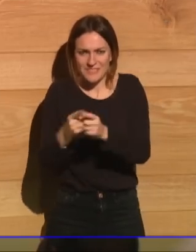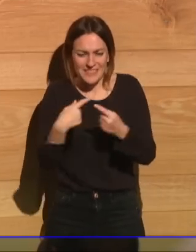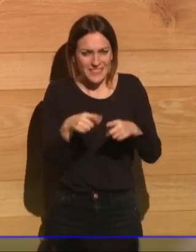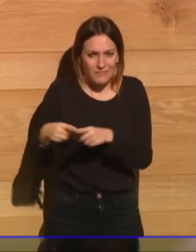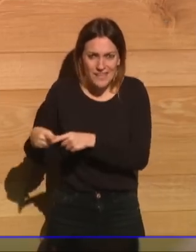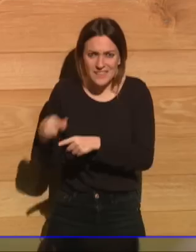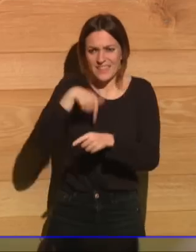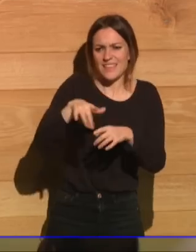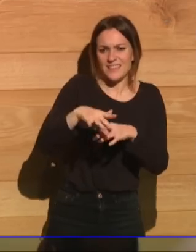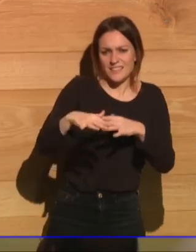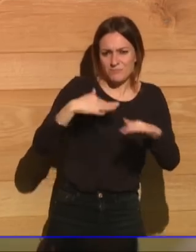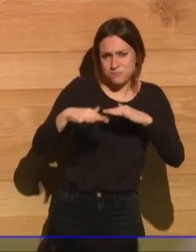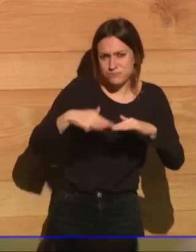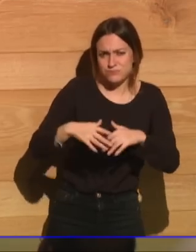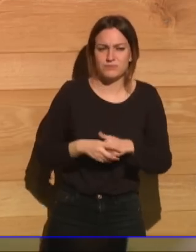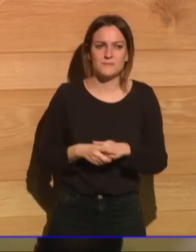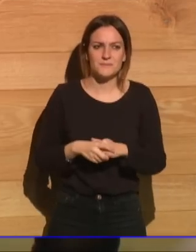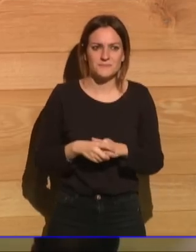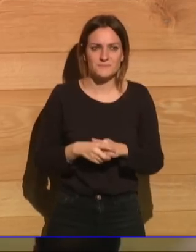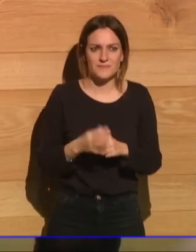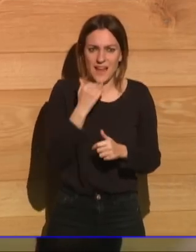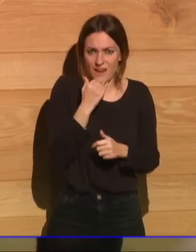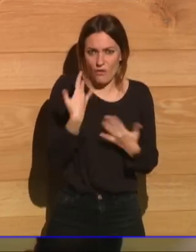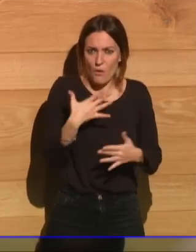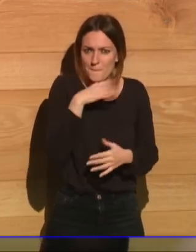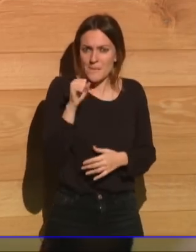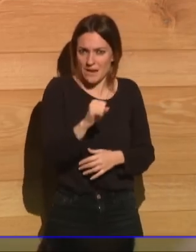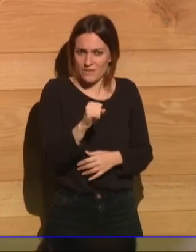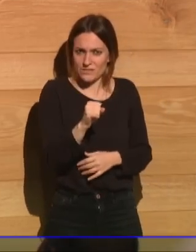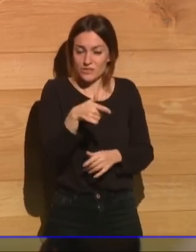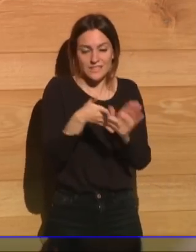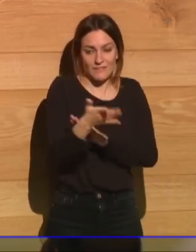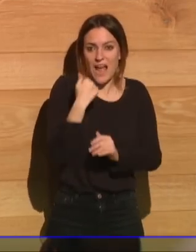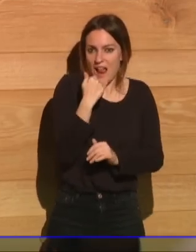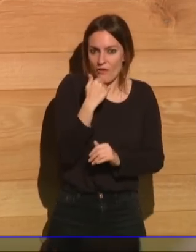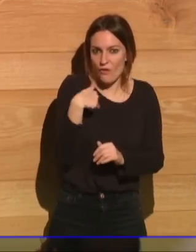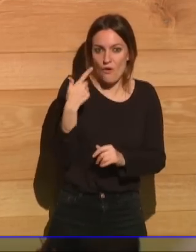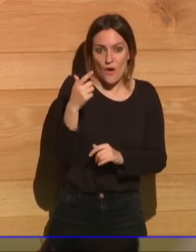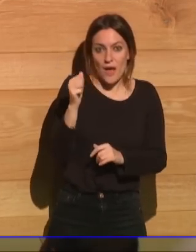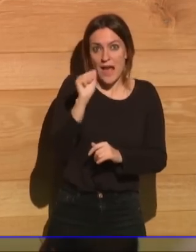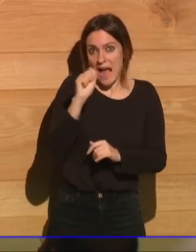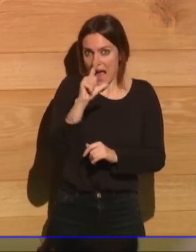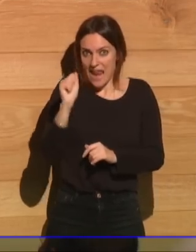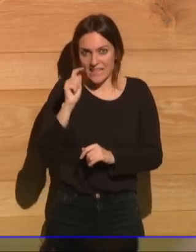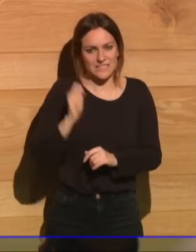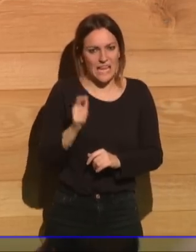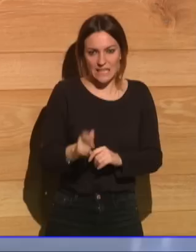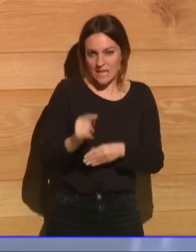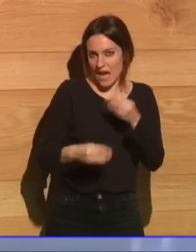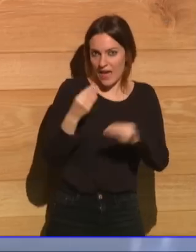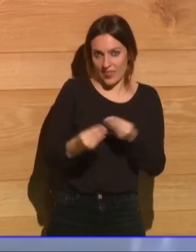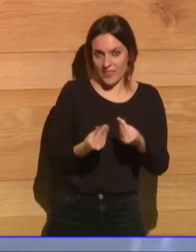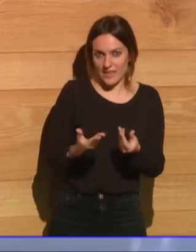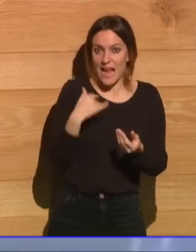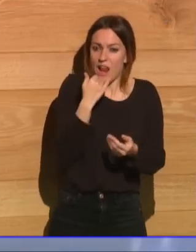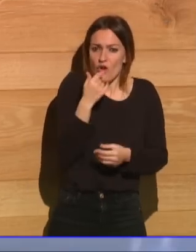van al unísono. No Pero van. ya veremos Pero es que fascinante, pero esa es una fascinante. constante en Sí. Alan Parker, o sea que no es algo que venga Fama, por provocado ejemplo, por